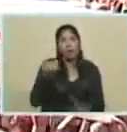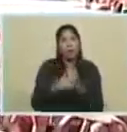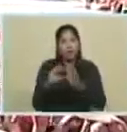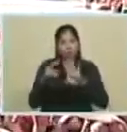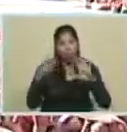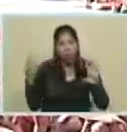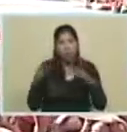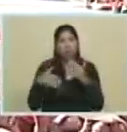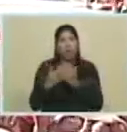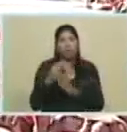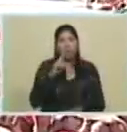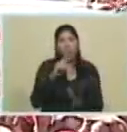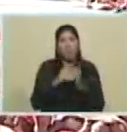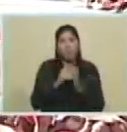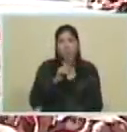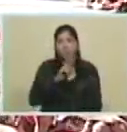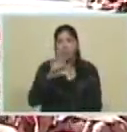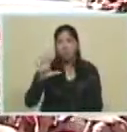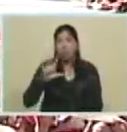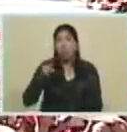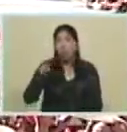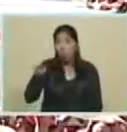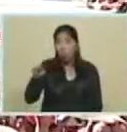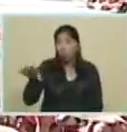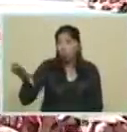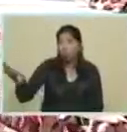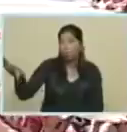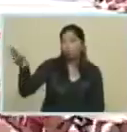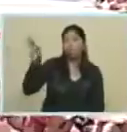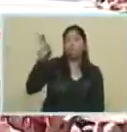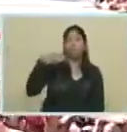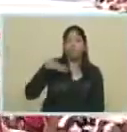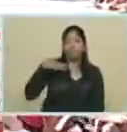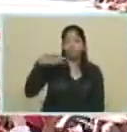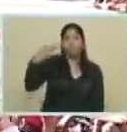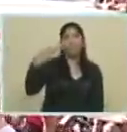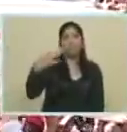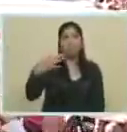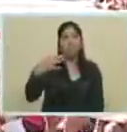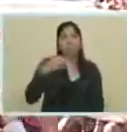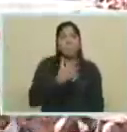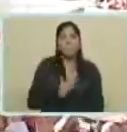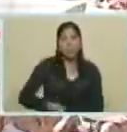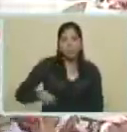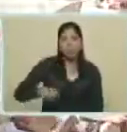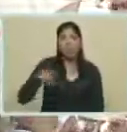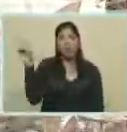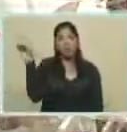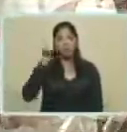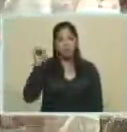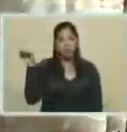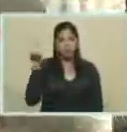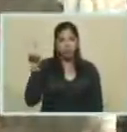2019-2025. Cuando ustedes me elijan presidente de la República Bolivariana de Venezuela.